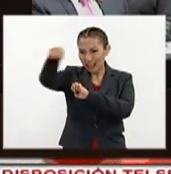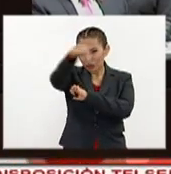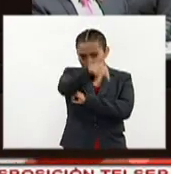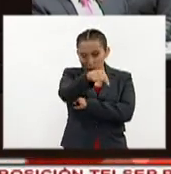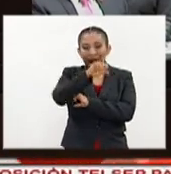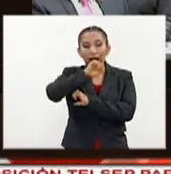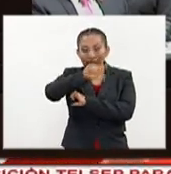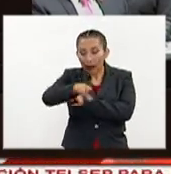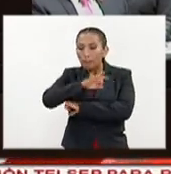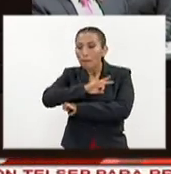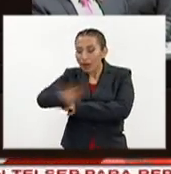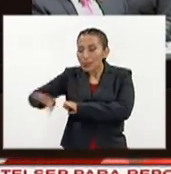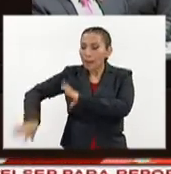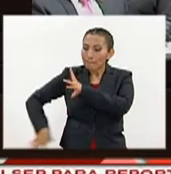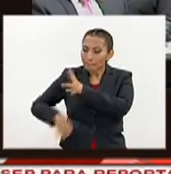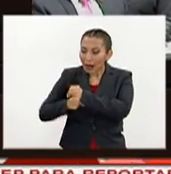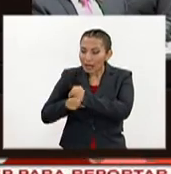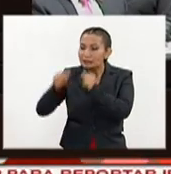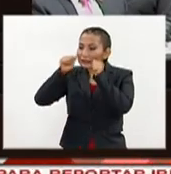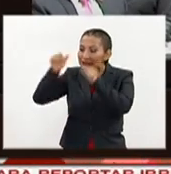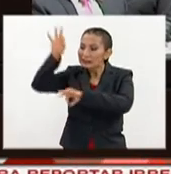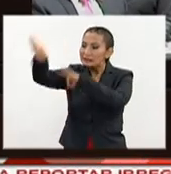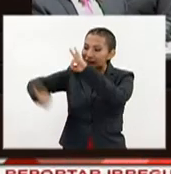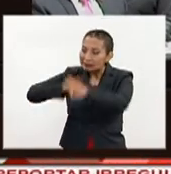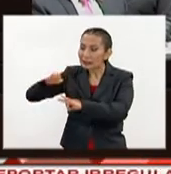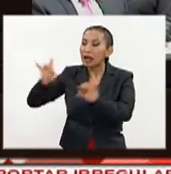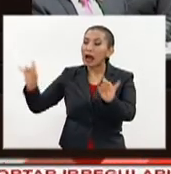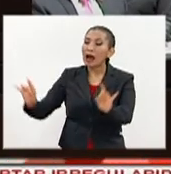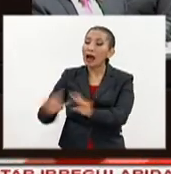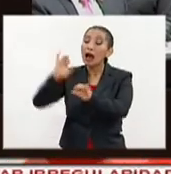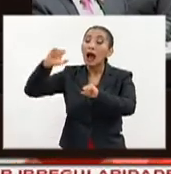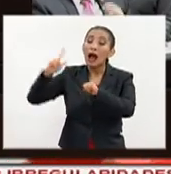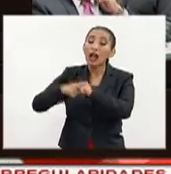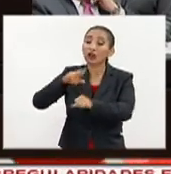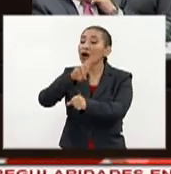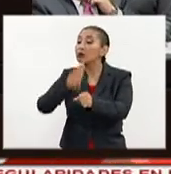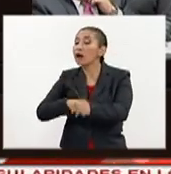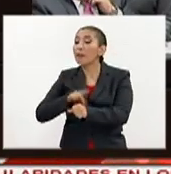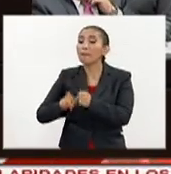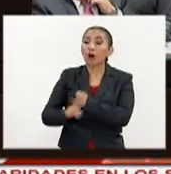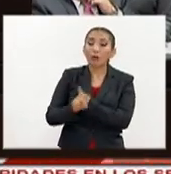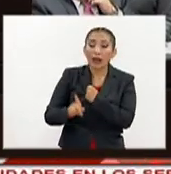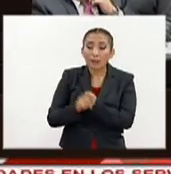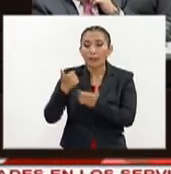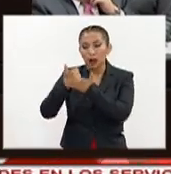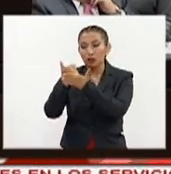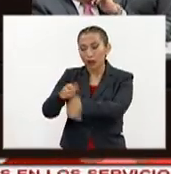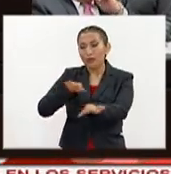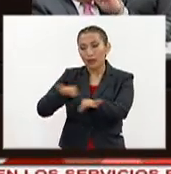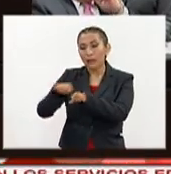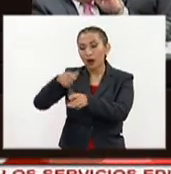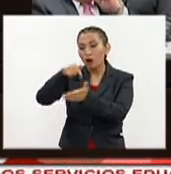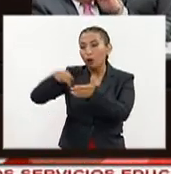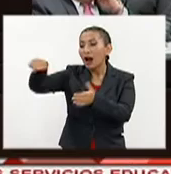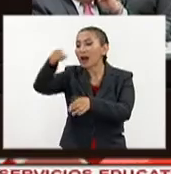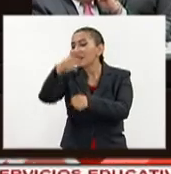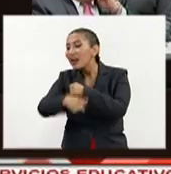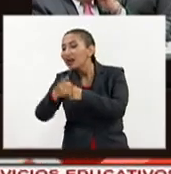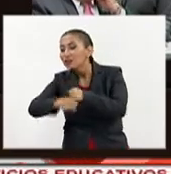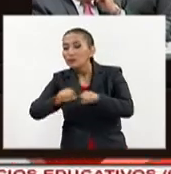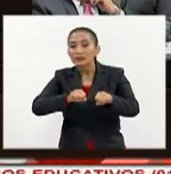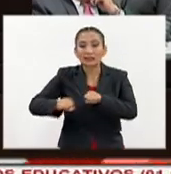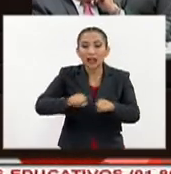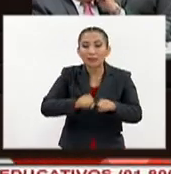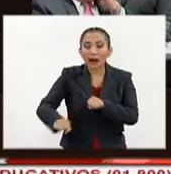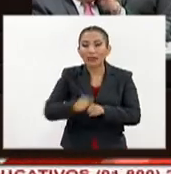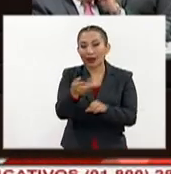federativas, también puedan destinarse a la atención de desastres naturales a fin de coadyuvar a los trabajos en las zonas afectadas por los